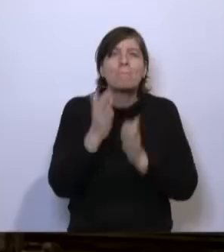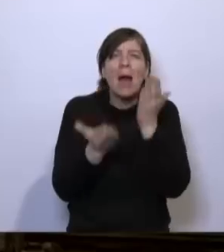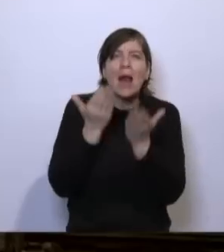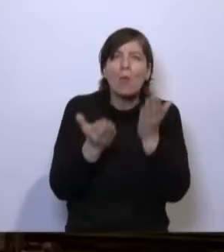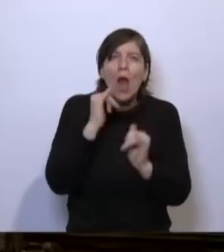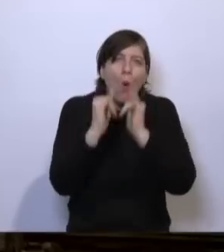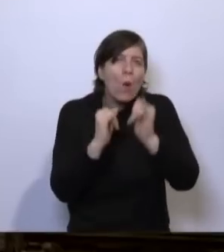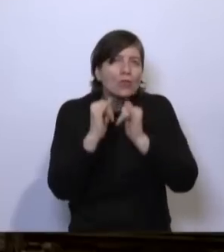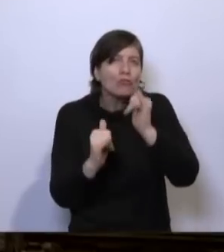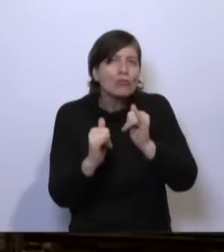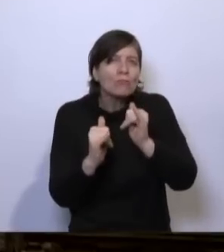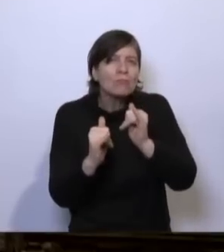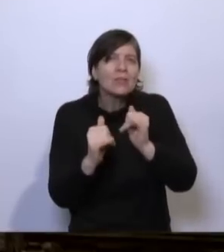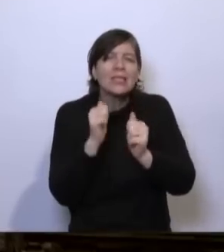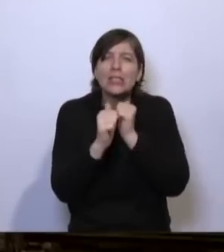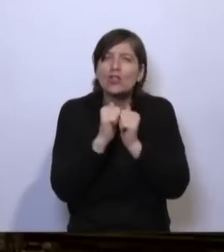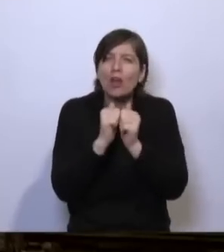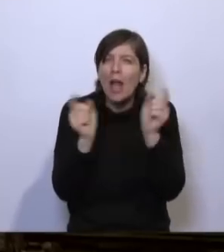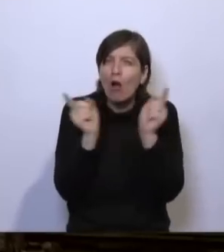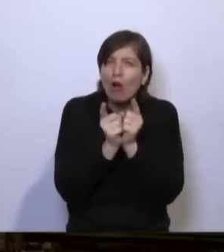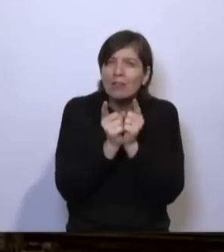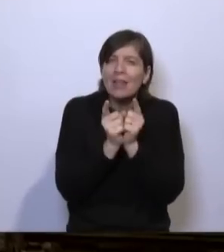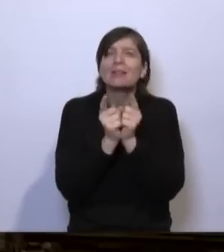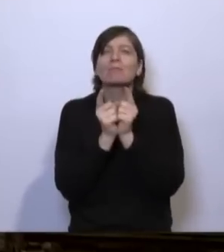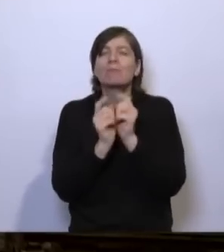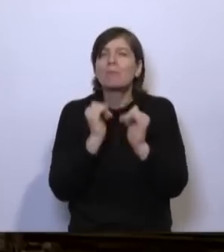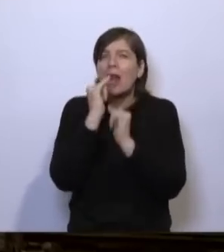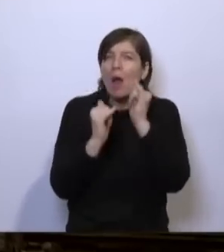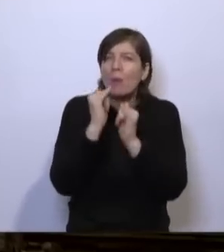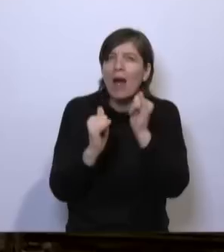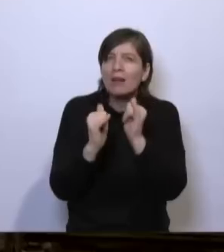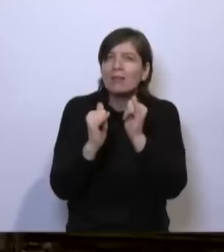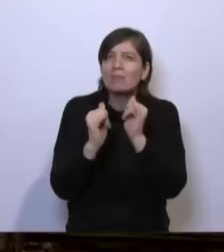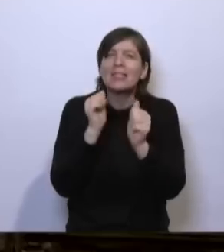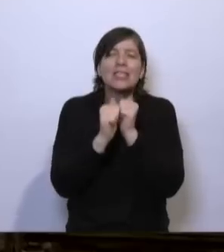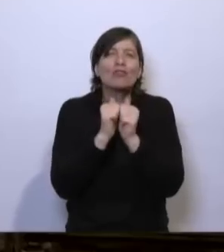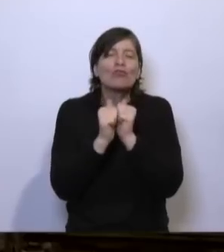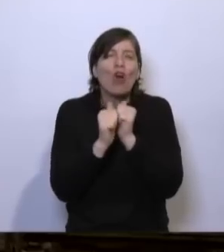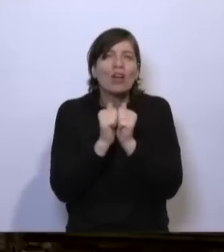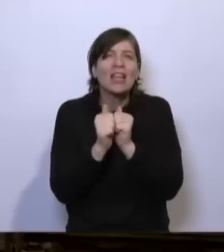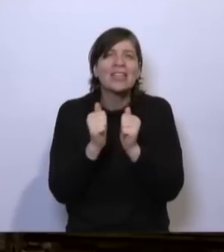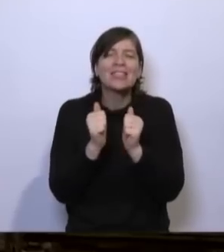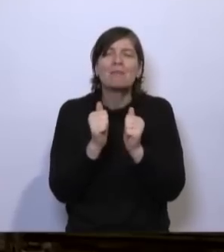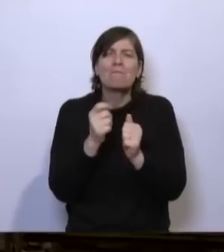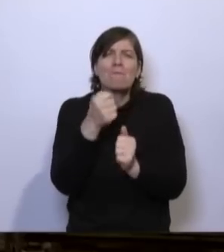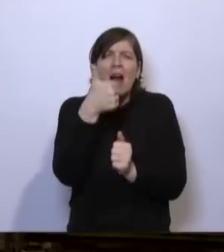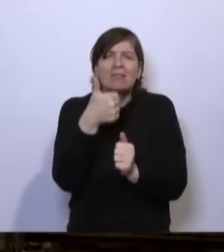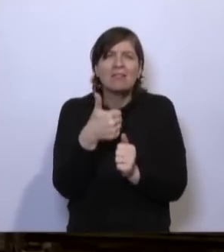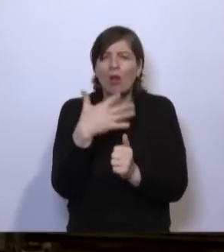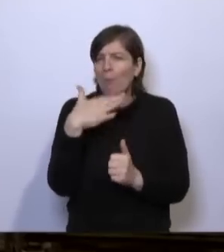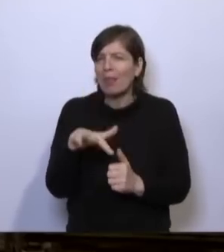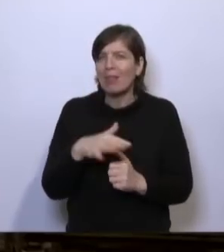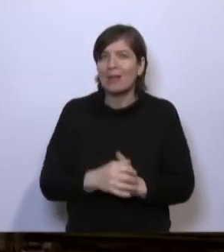parábolas, utiliza este recurso de hablar contándonos historias que son fáciles